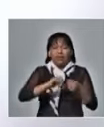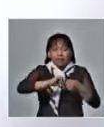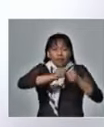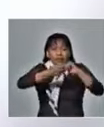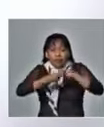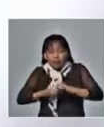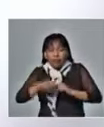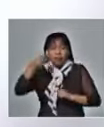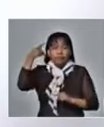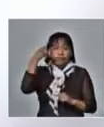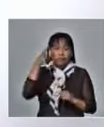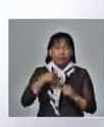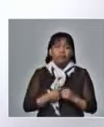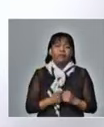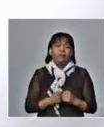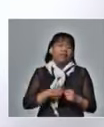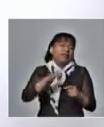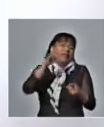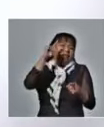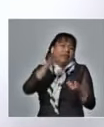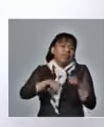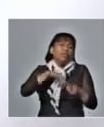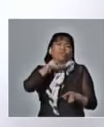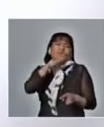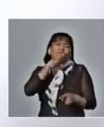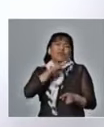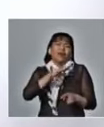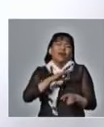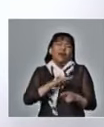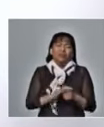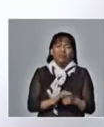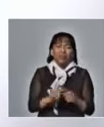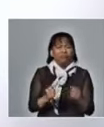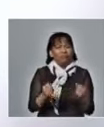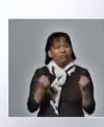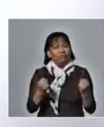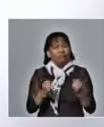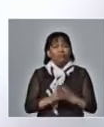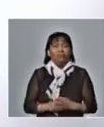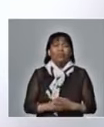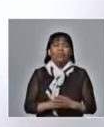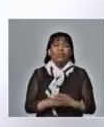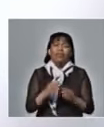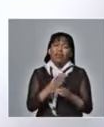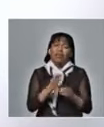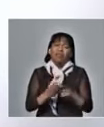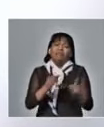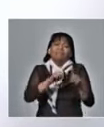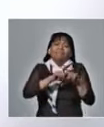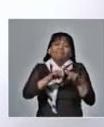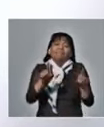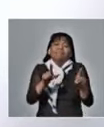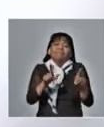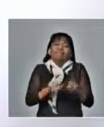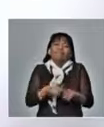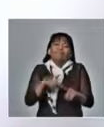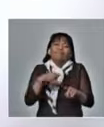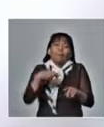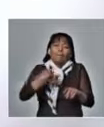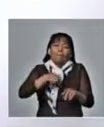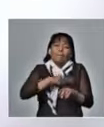Puebla, acabemos con la mafia del poder, hagamos que las cosas sean diferentes en nuestro